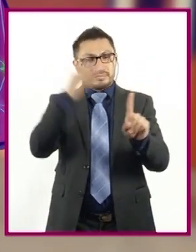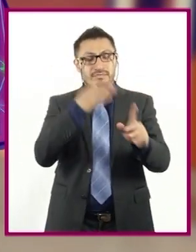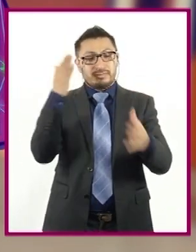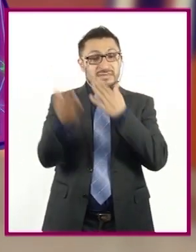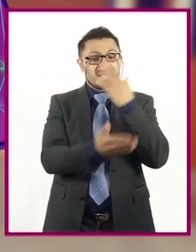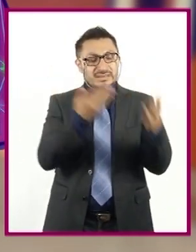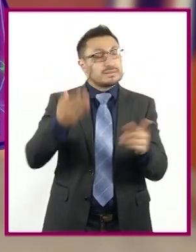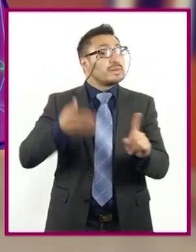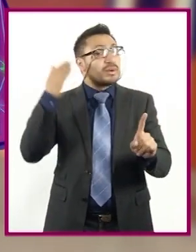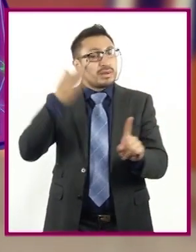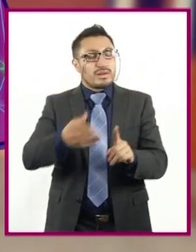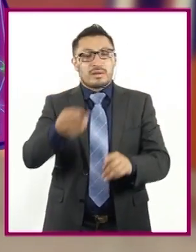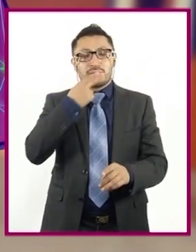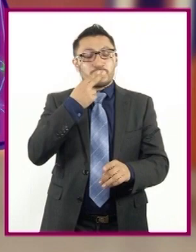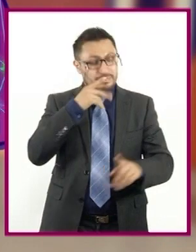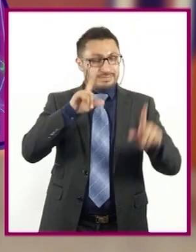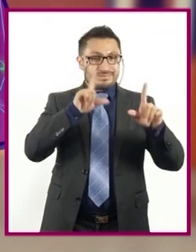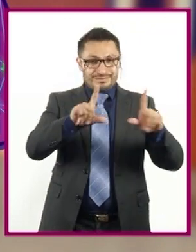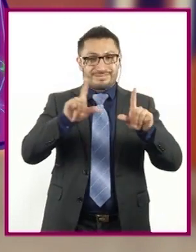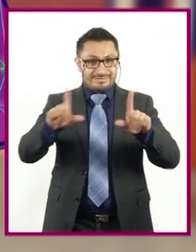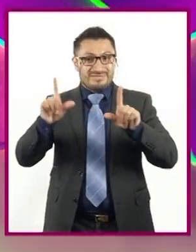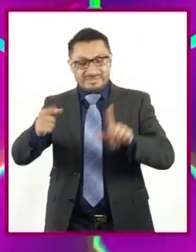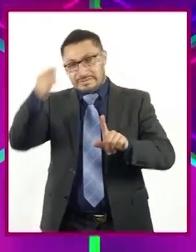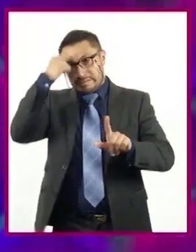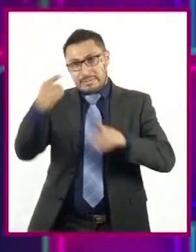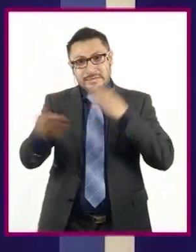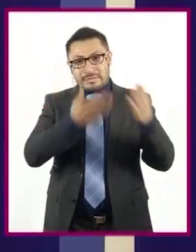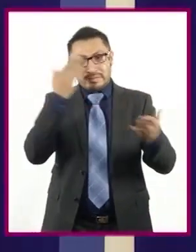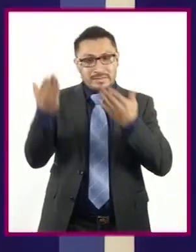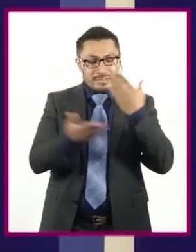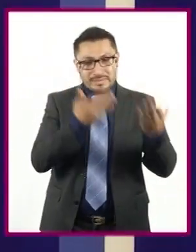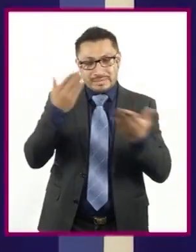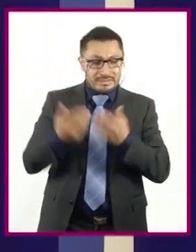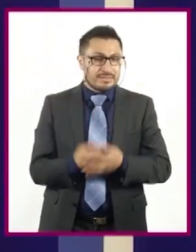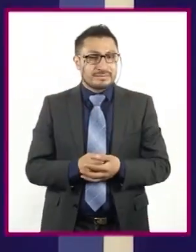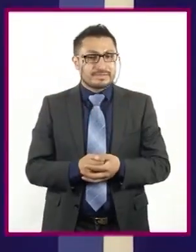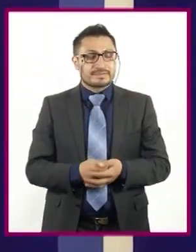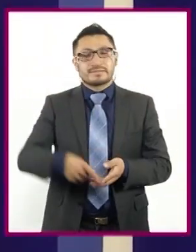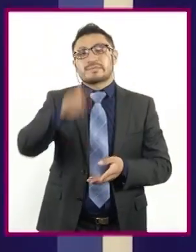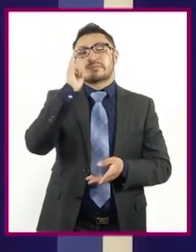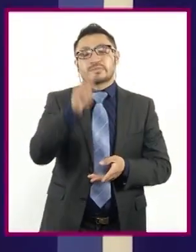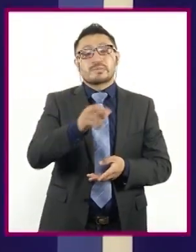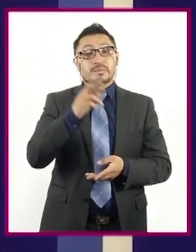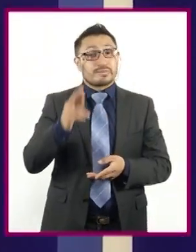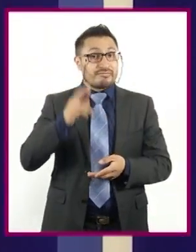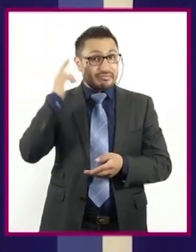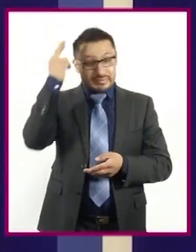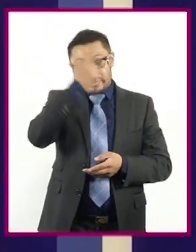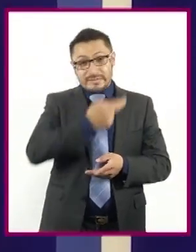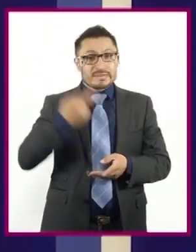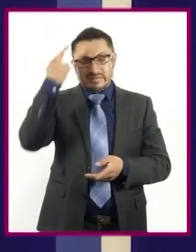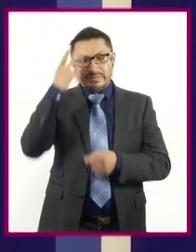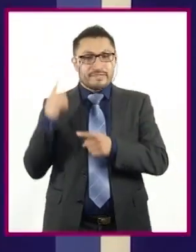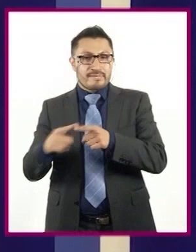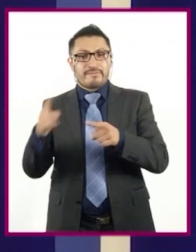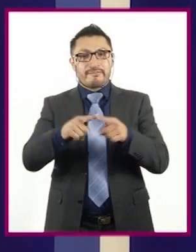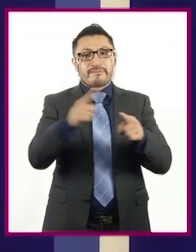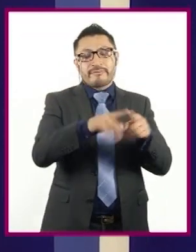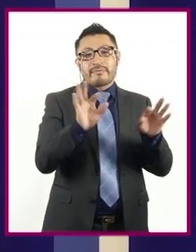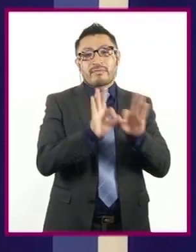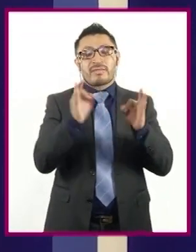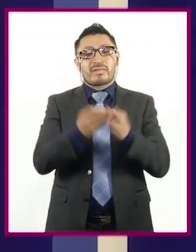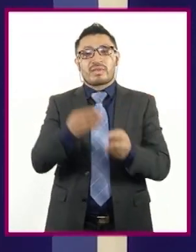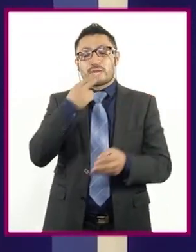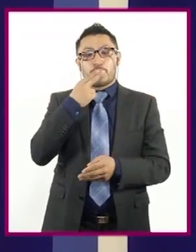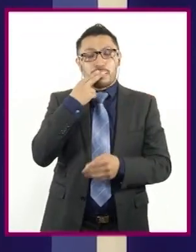de emplear fichas temáticas para estudiar. Es decir, repasaremos diferentes maneras de utilizar las